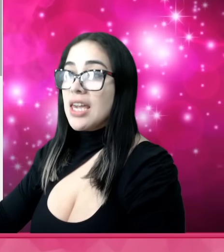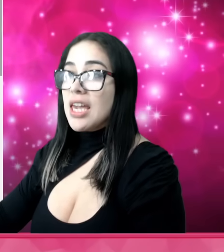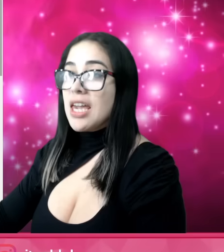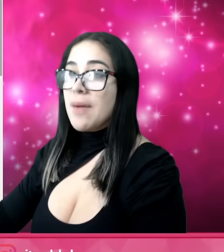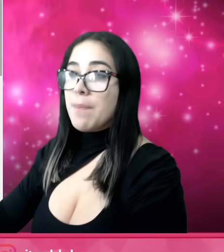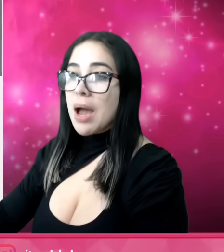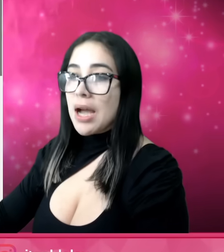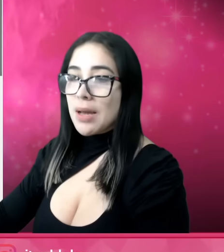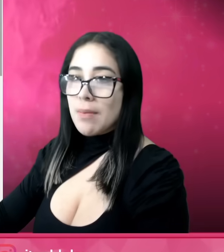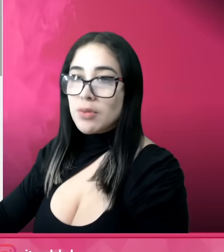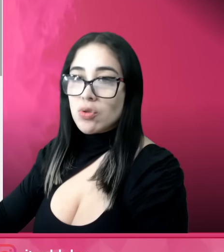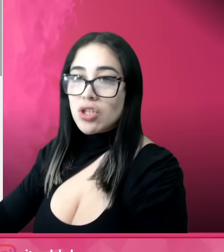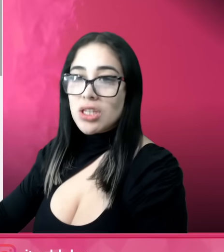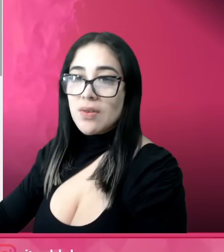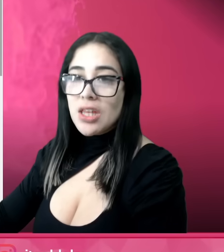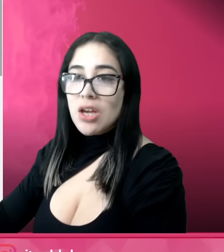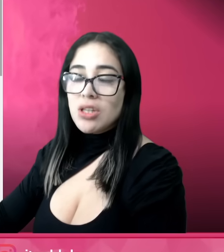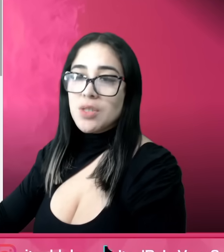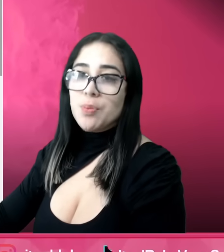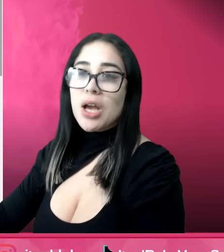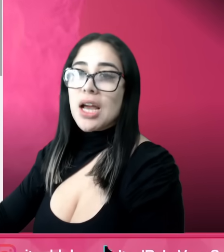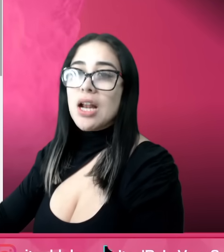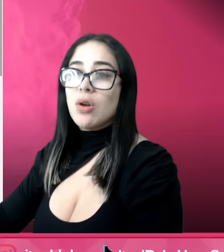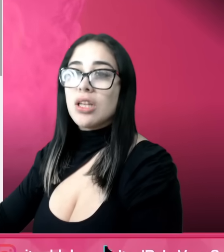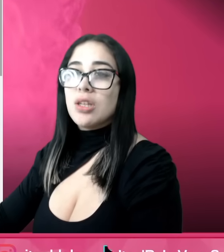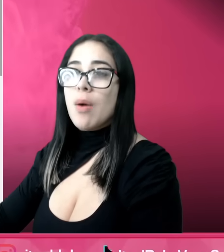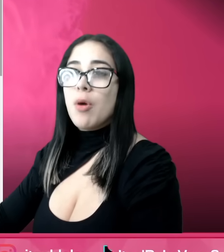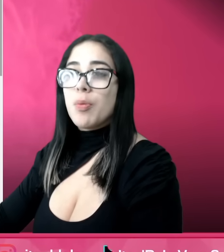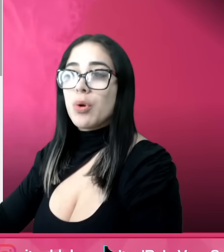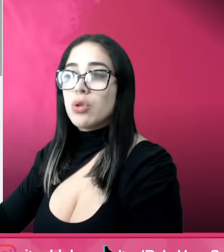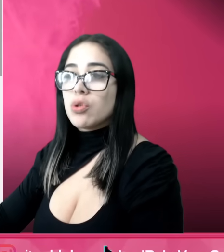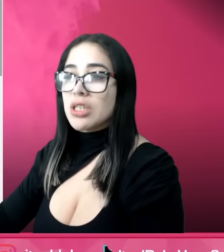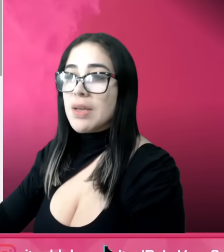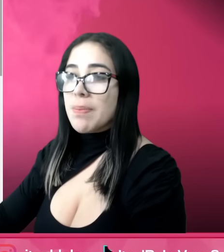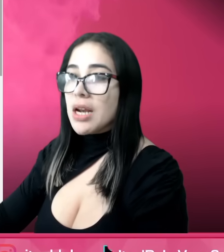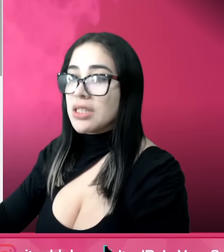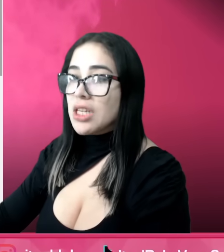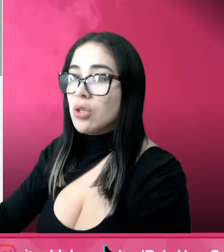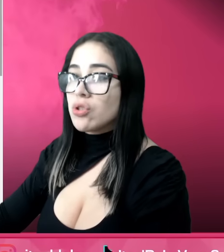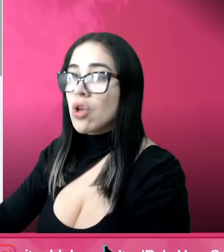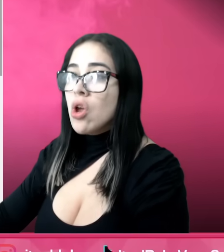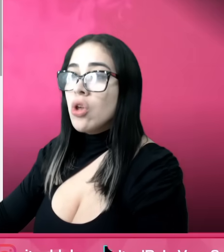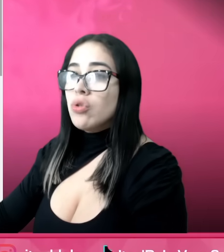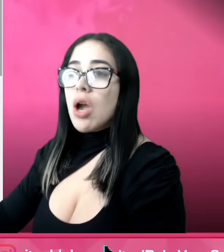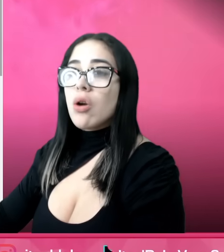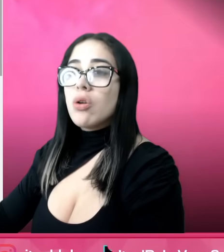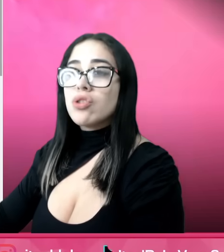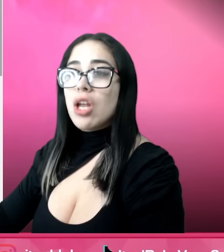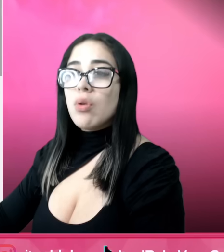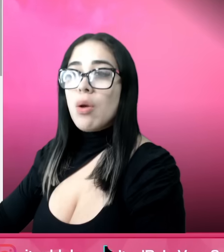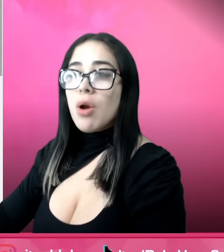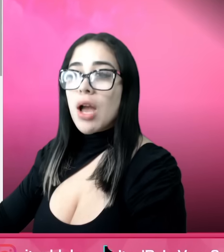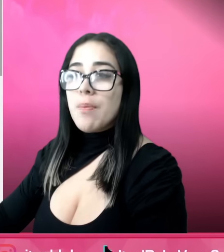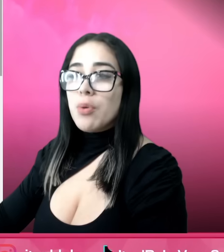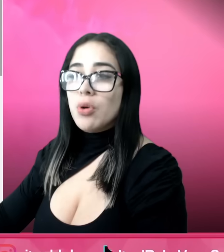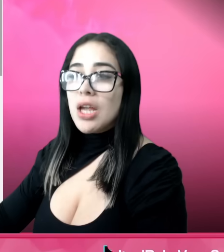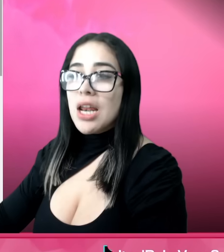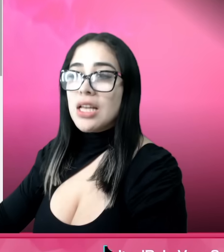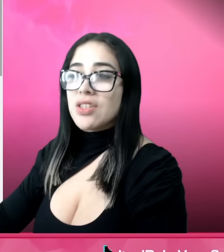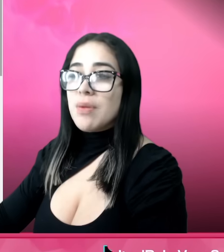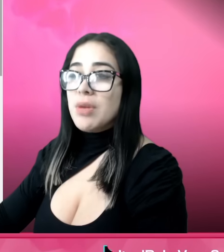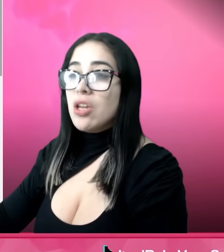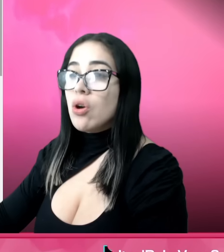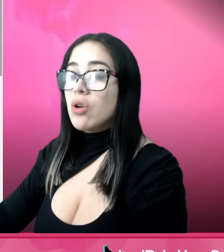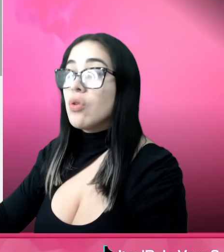de Vaca vamos a escuchar este video dice por acá el colectivo amor por los desaparecidos dio a conocer un nuevo campo